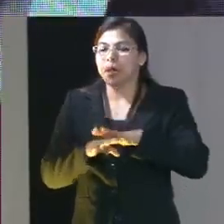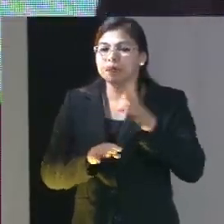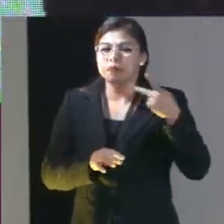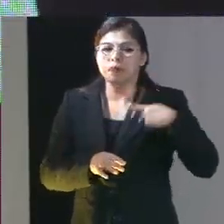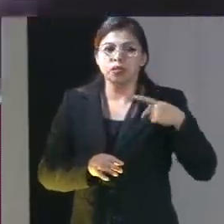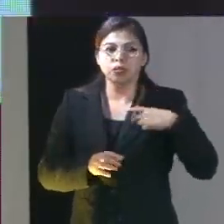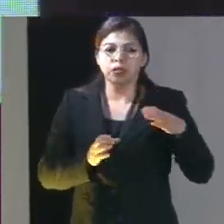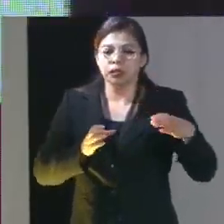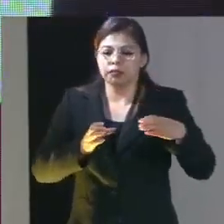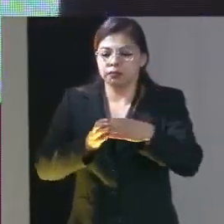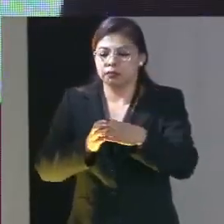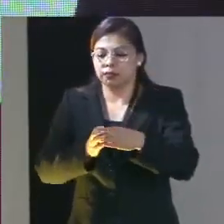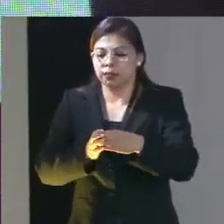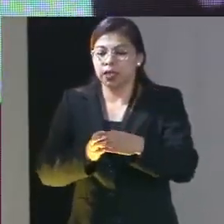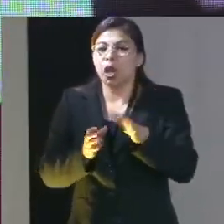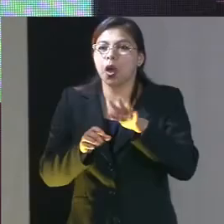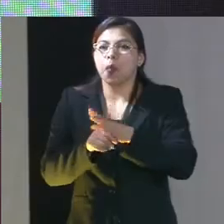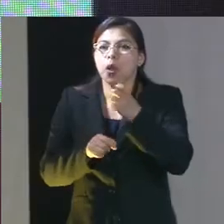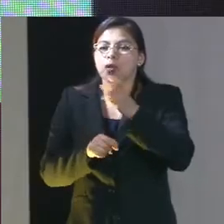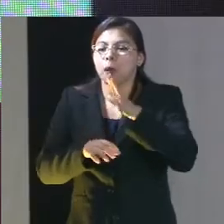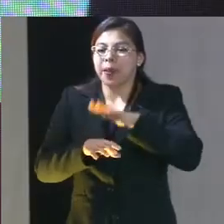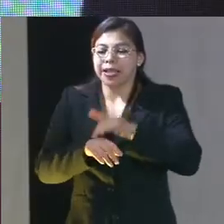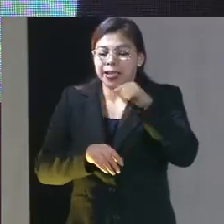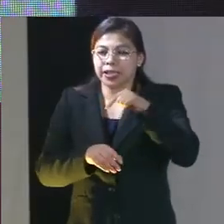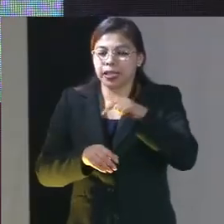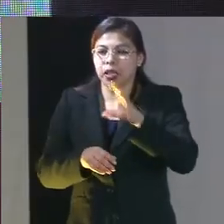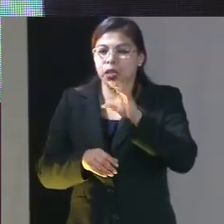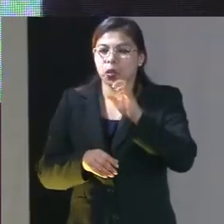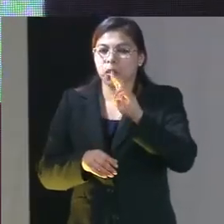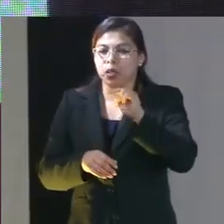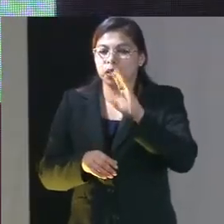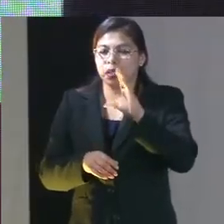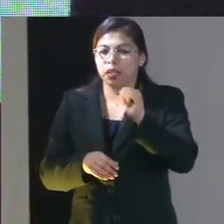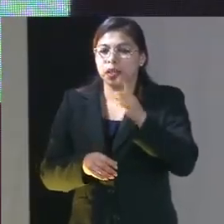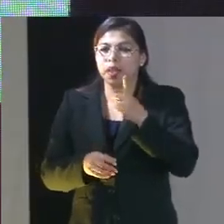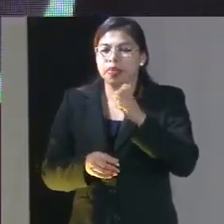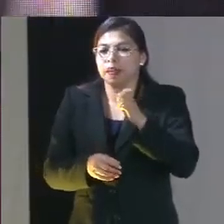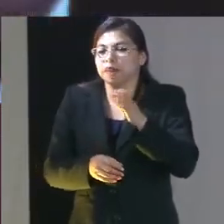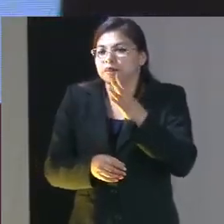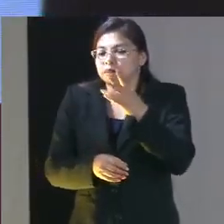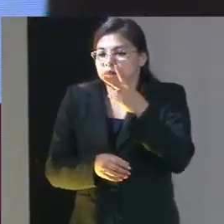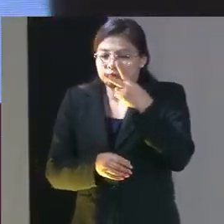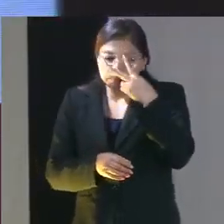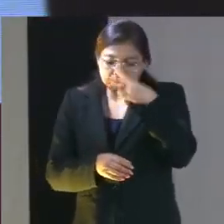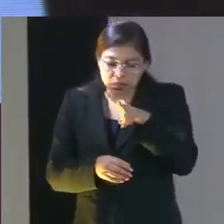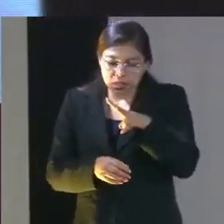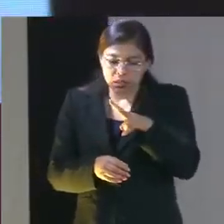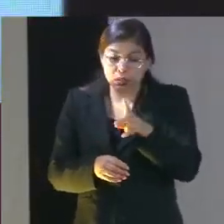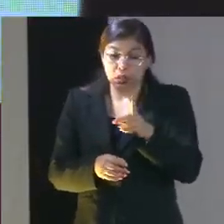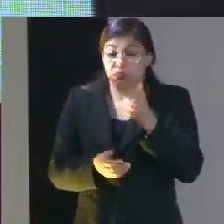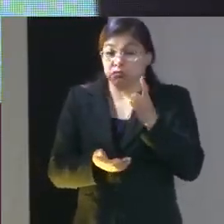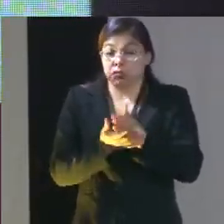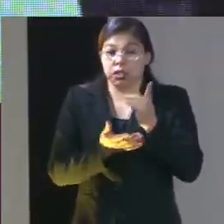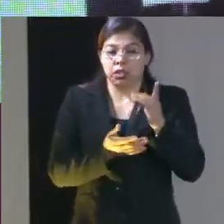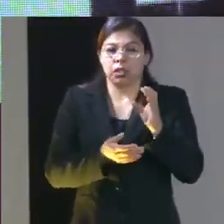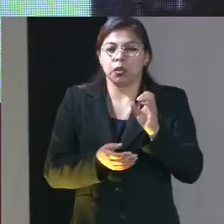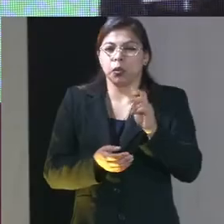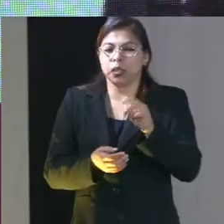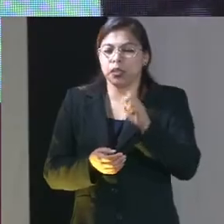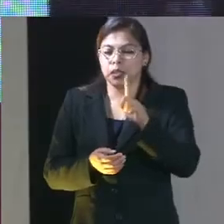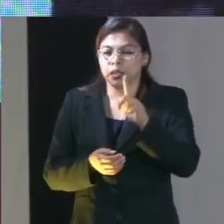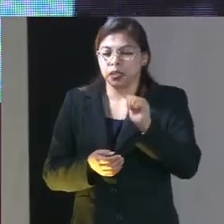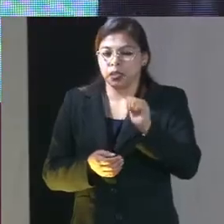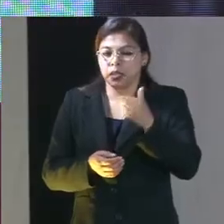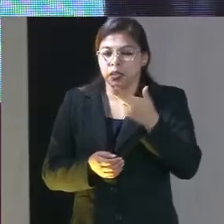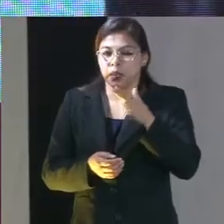eso pegó más en la cuenca de México. Pero la epidemia fue general. No solo muere Cuitláhuac, muere Maxiscatzin, el jefe